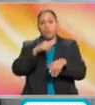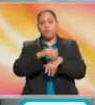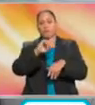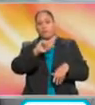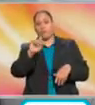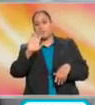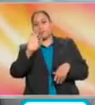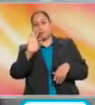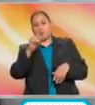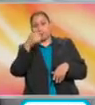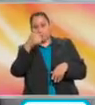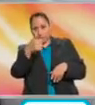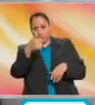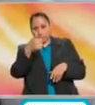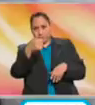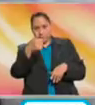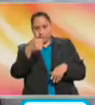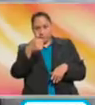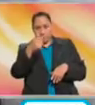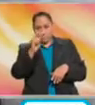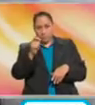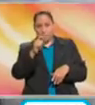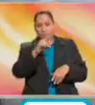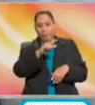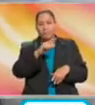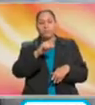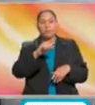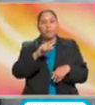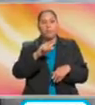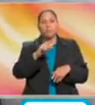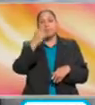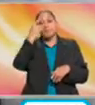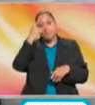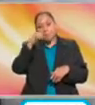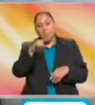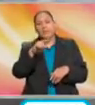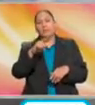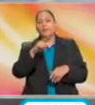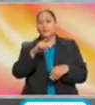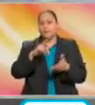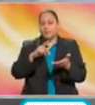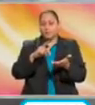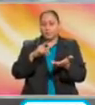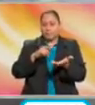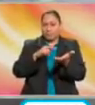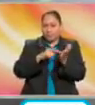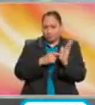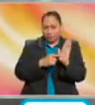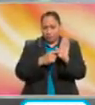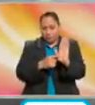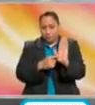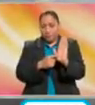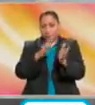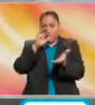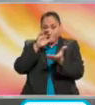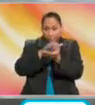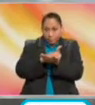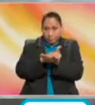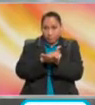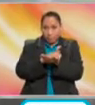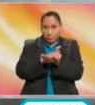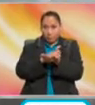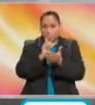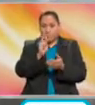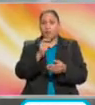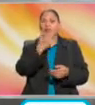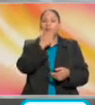146, en el que se cambia la concepción para dejar atrás aquella definición de matrimonio como unión